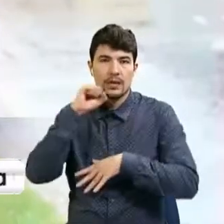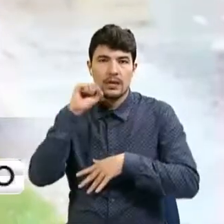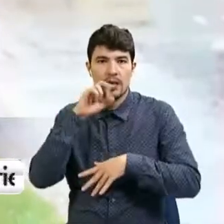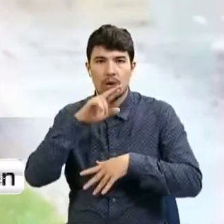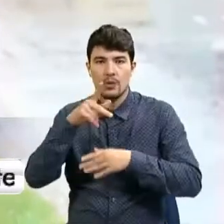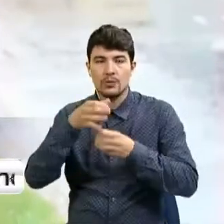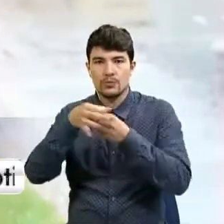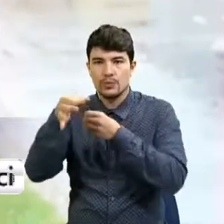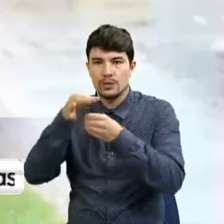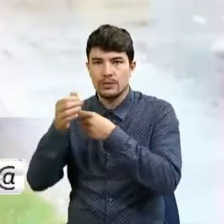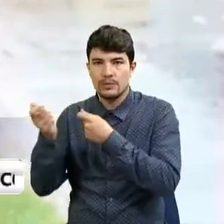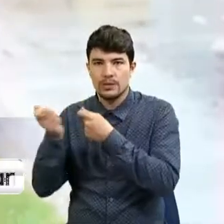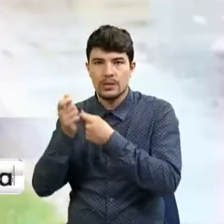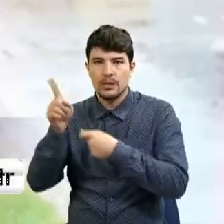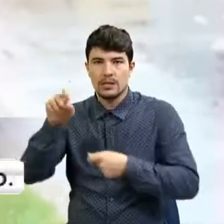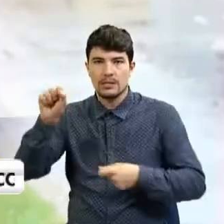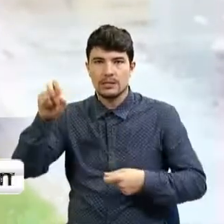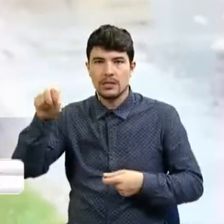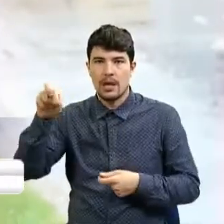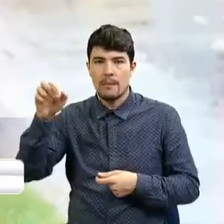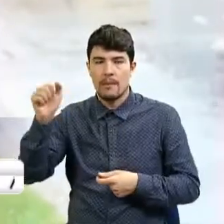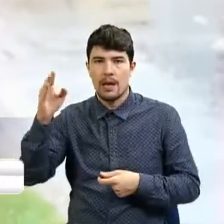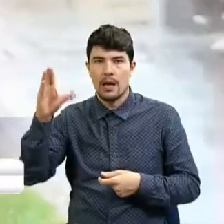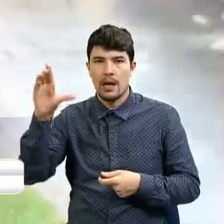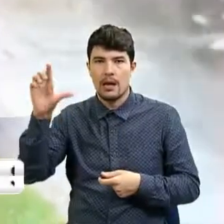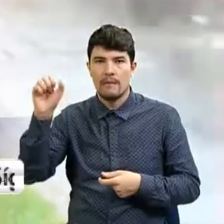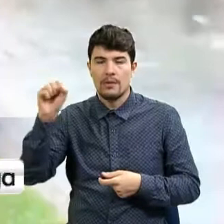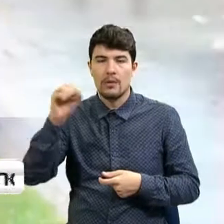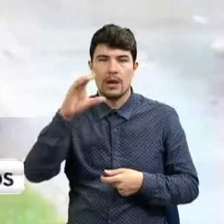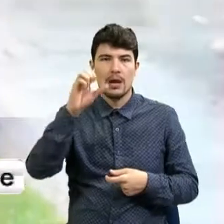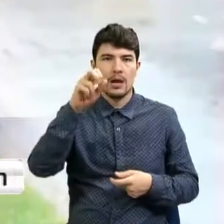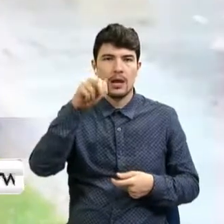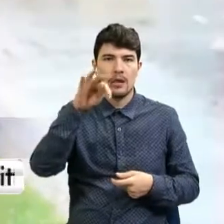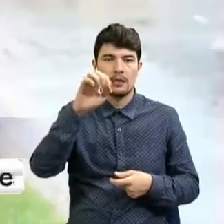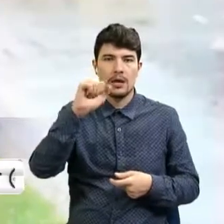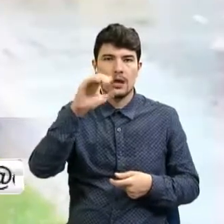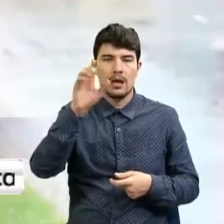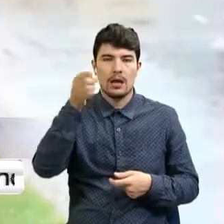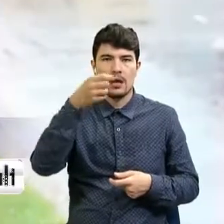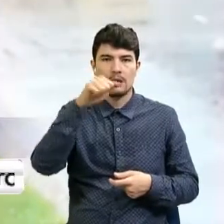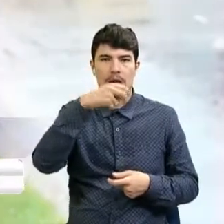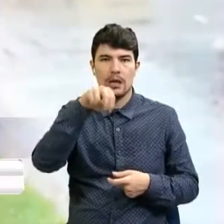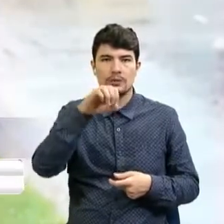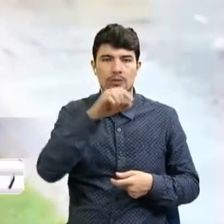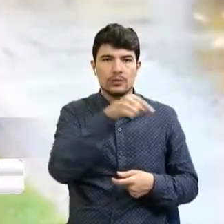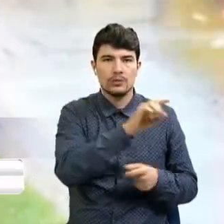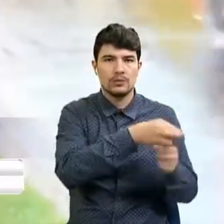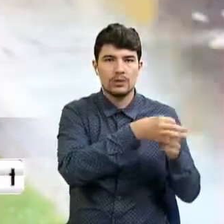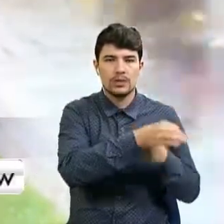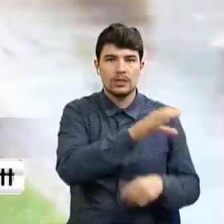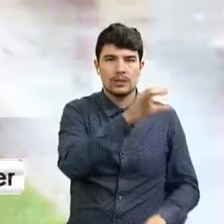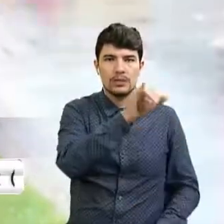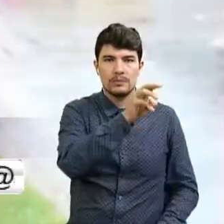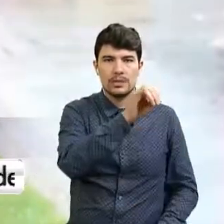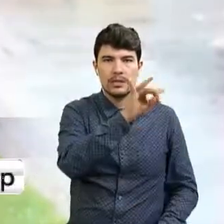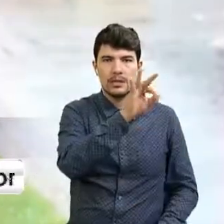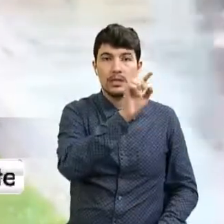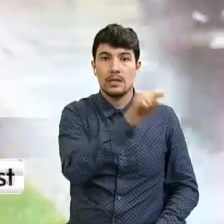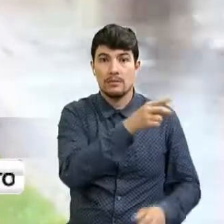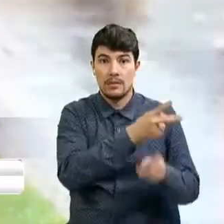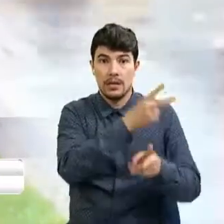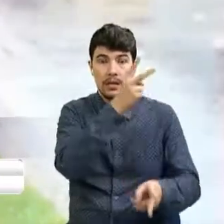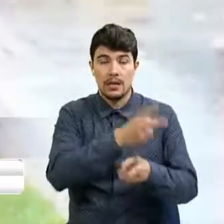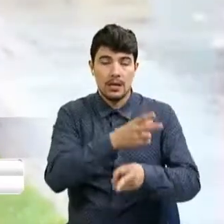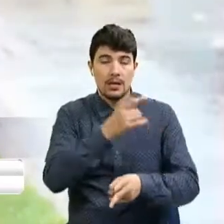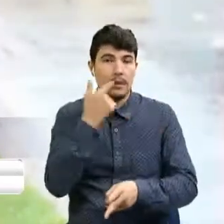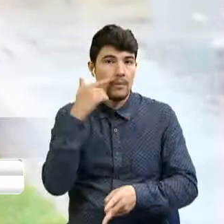municipios ribereños como San Pablo, Cantagallo, en el sur de Bolívar, Simití. Allí también están encendidas las alarmas, puesto que se